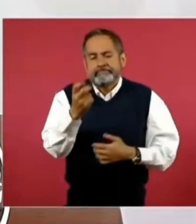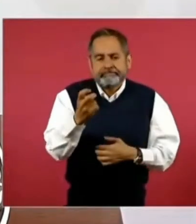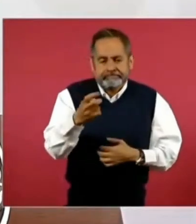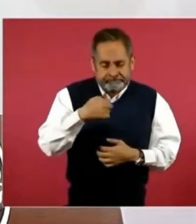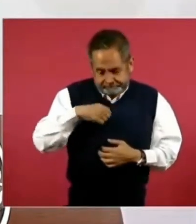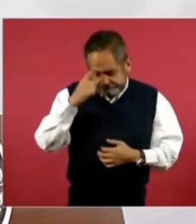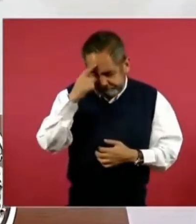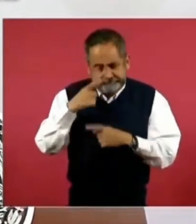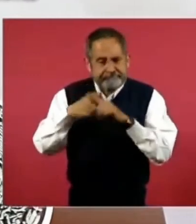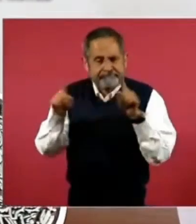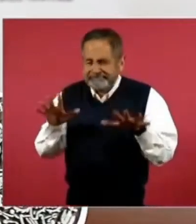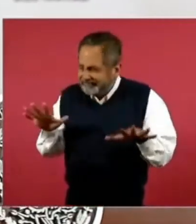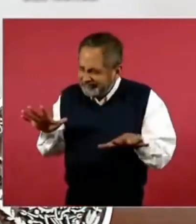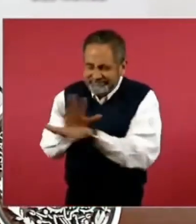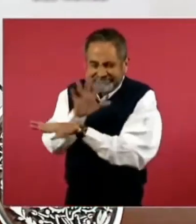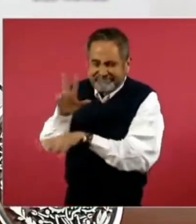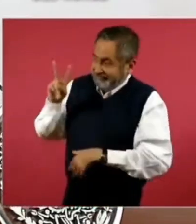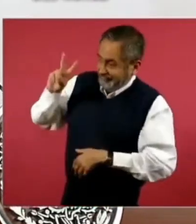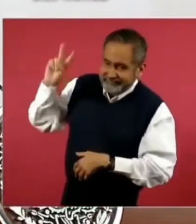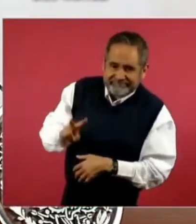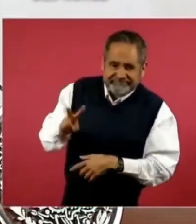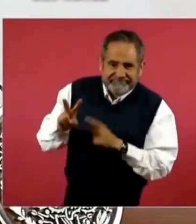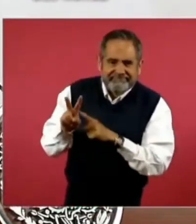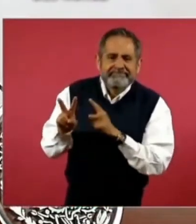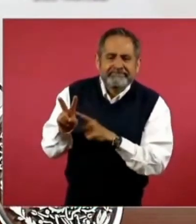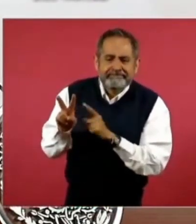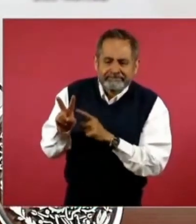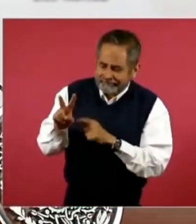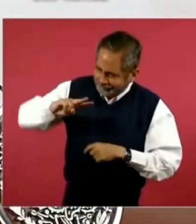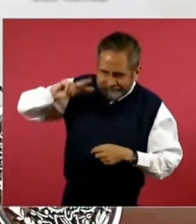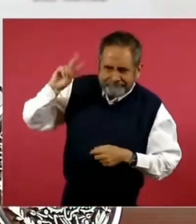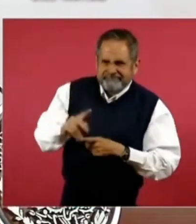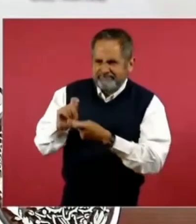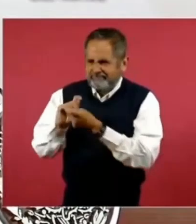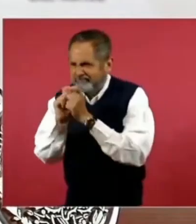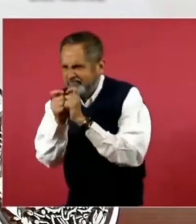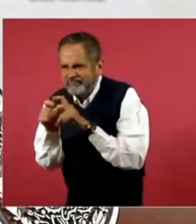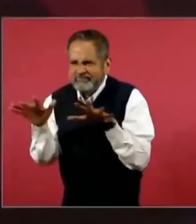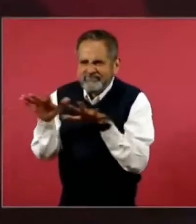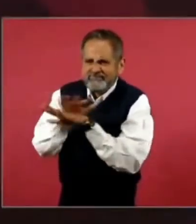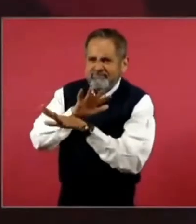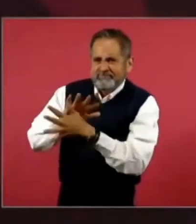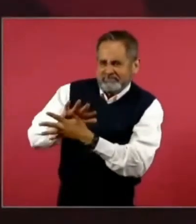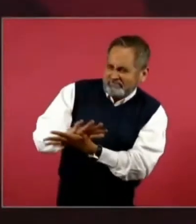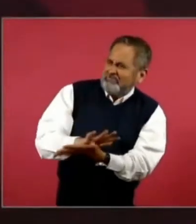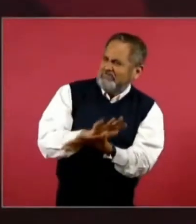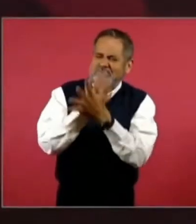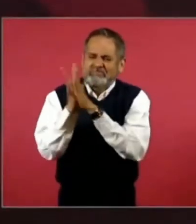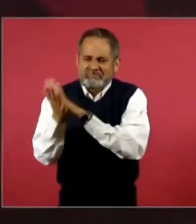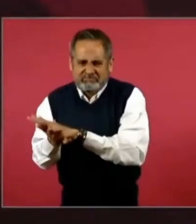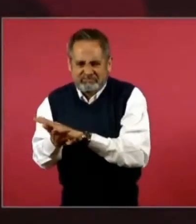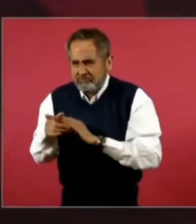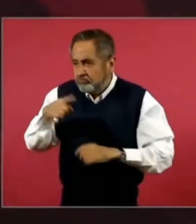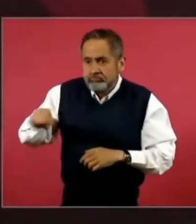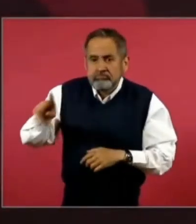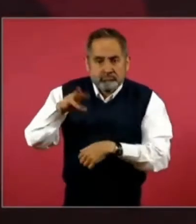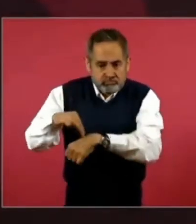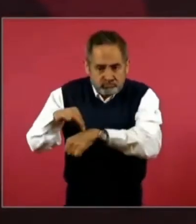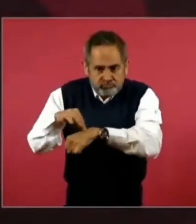lo nuestro significó un cambio verdadero, un cambio